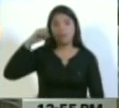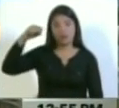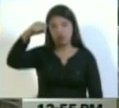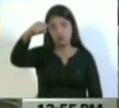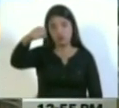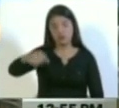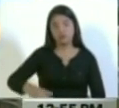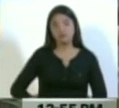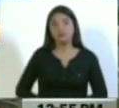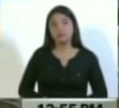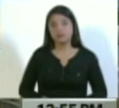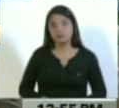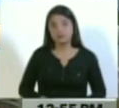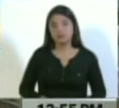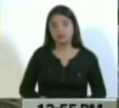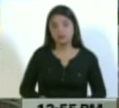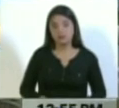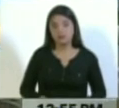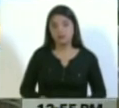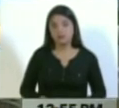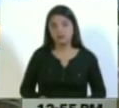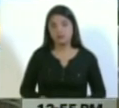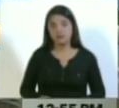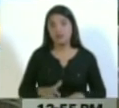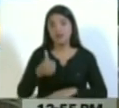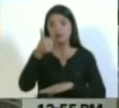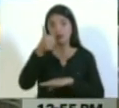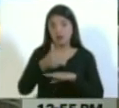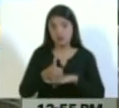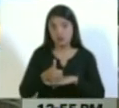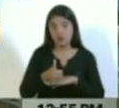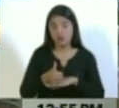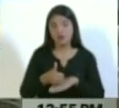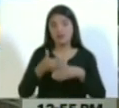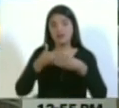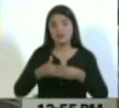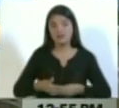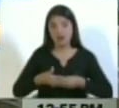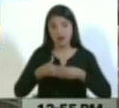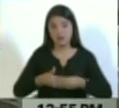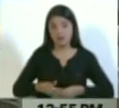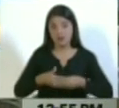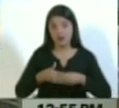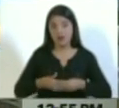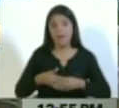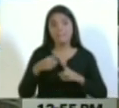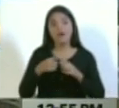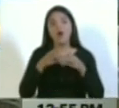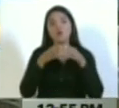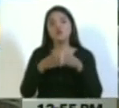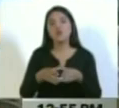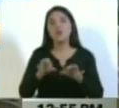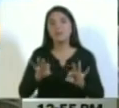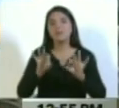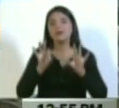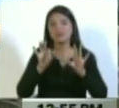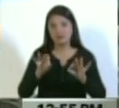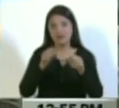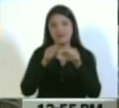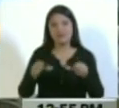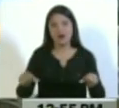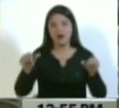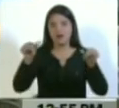Moro. Viene el director del SAINE con un equipo especial que va a